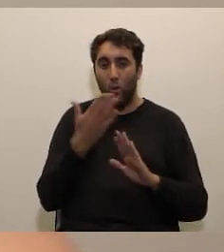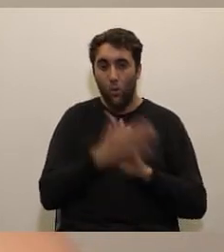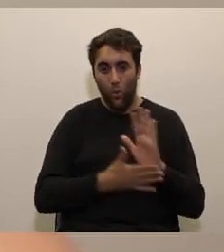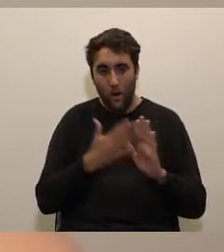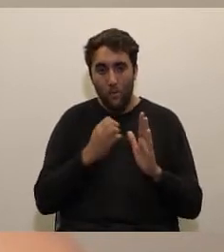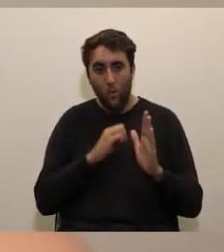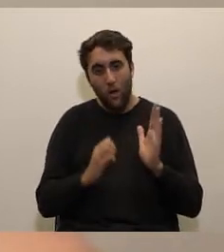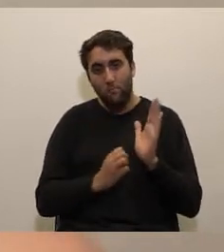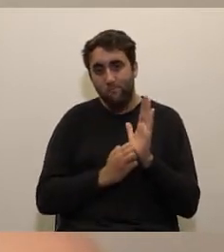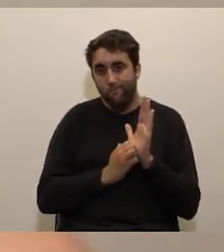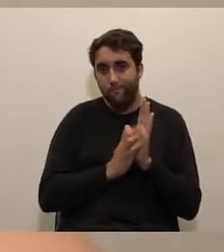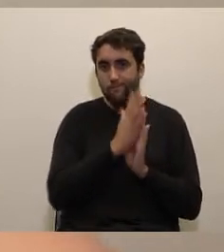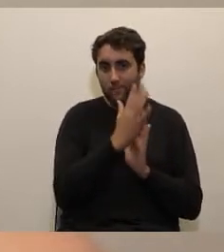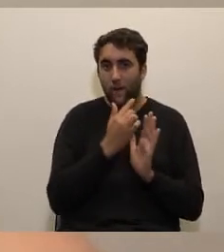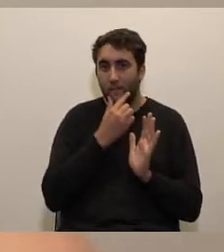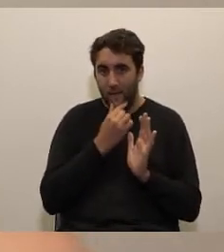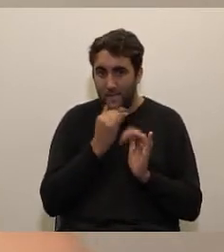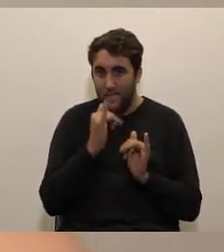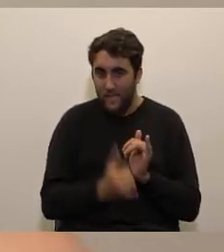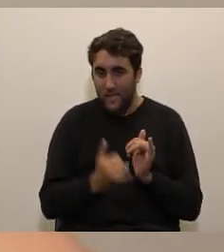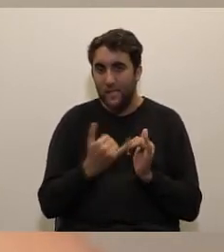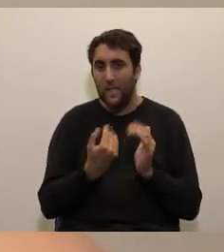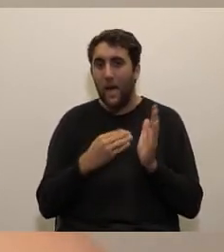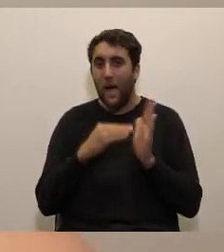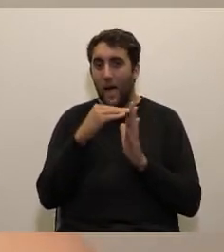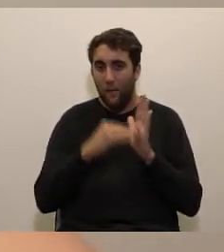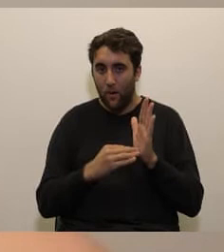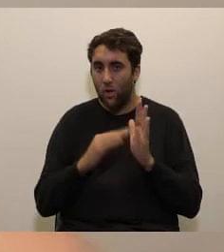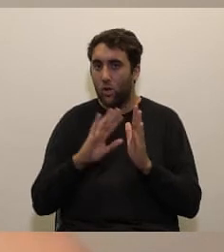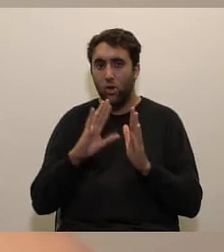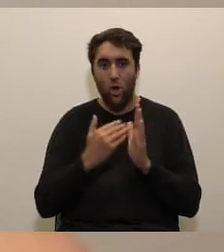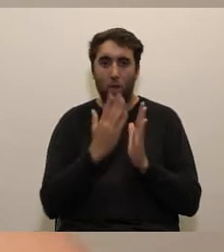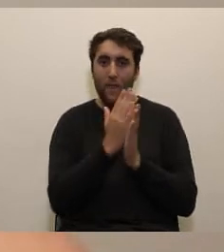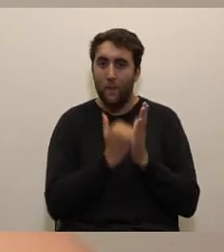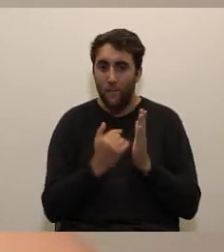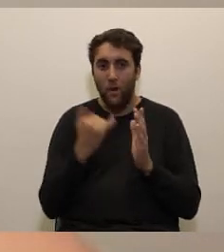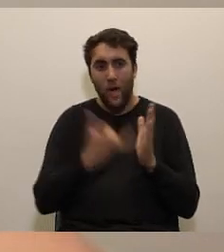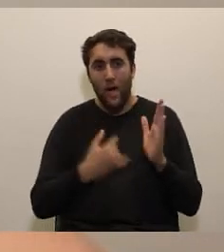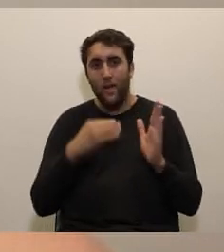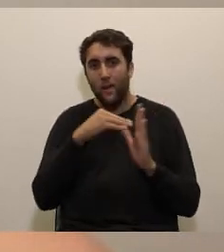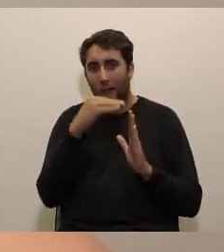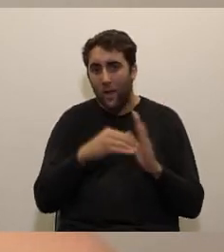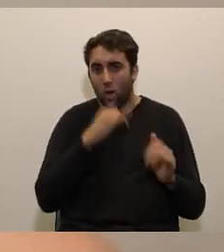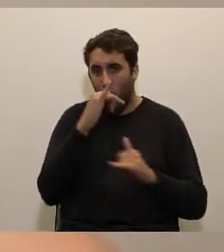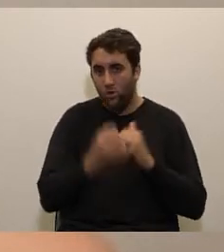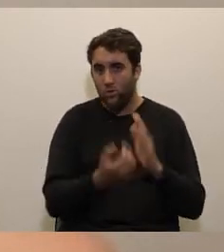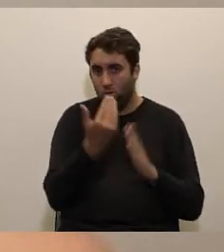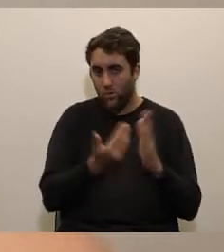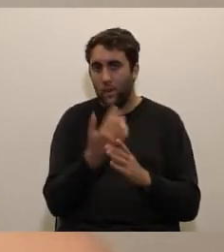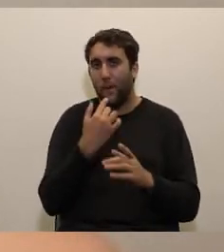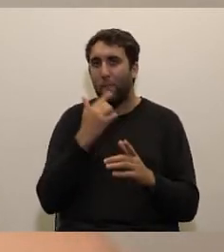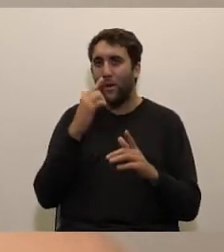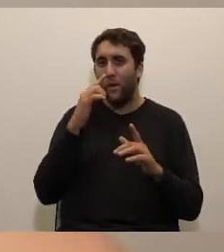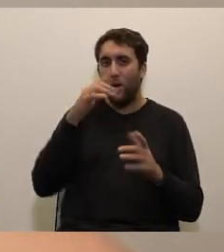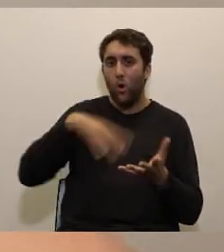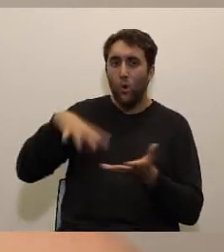país, y hay registros en todos los departamentos, y hay eso que nombraba hoy en zonas